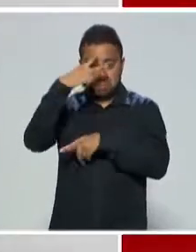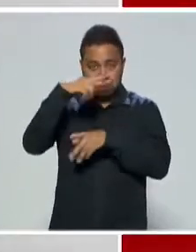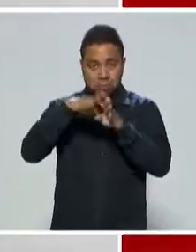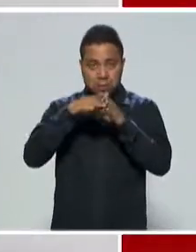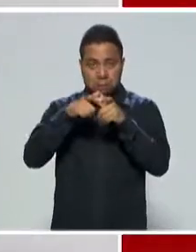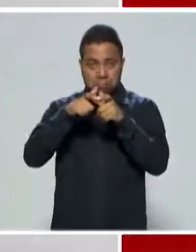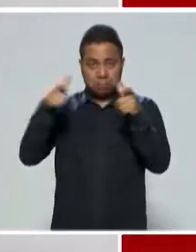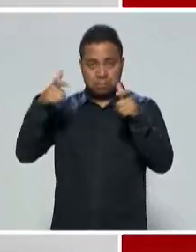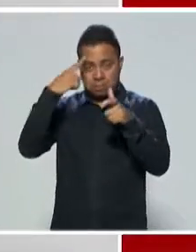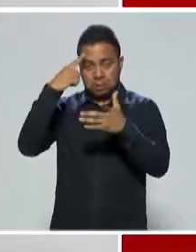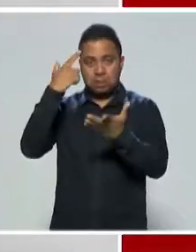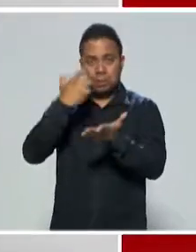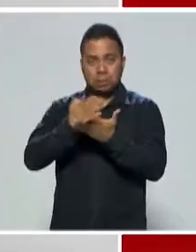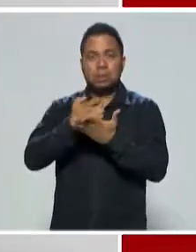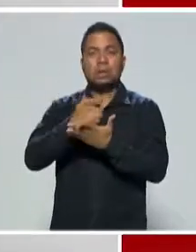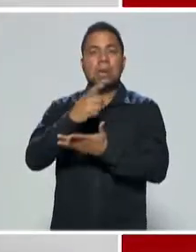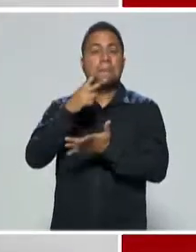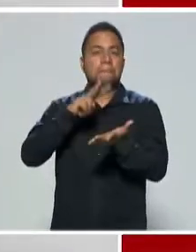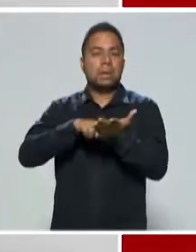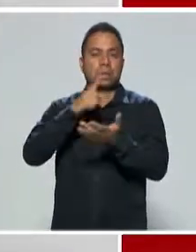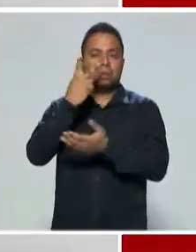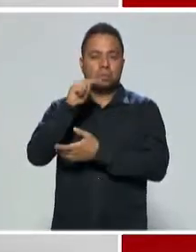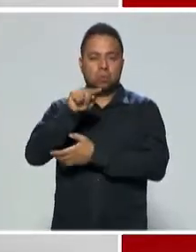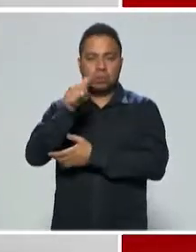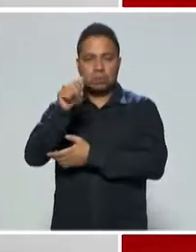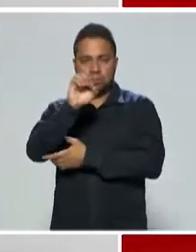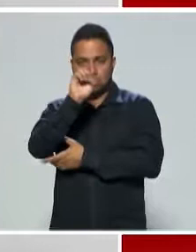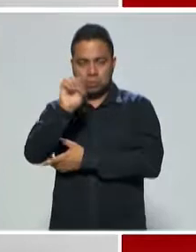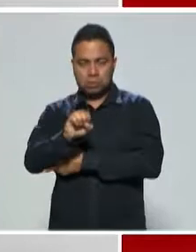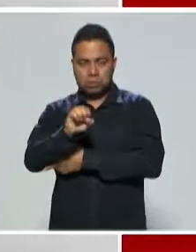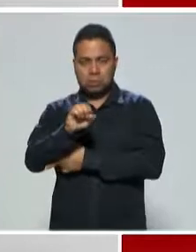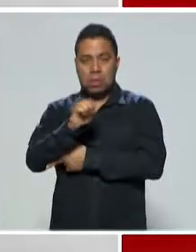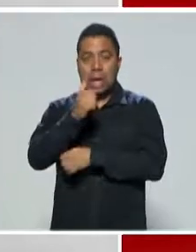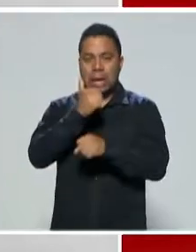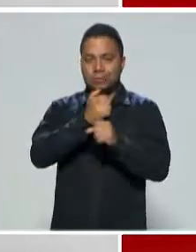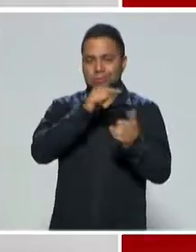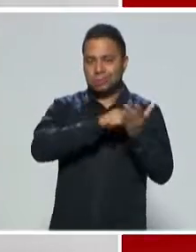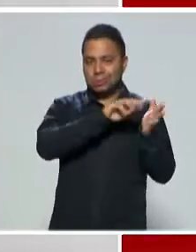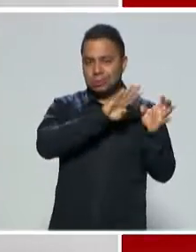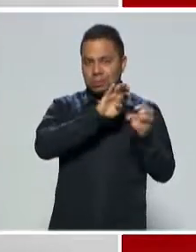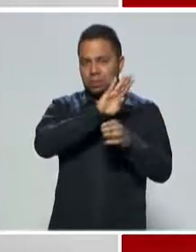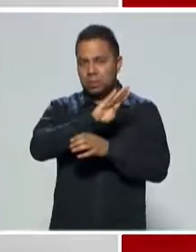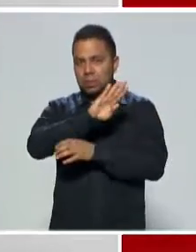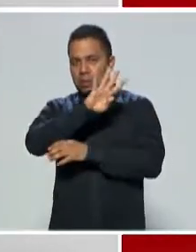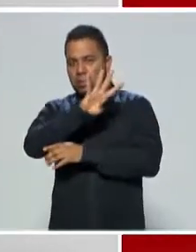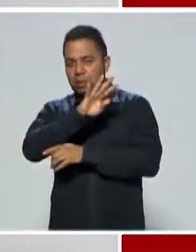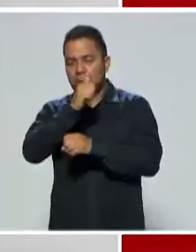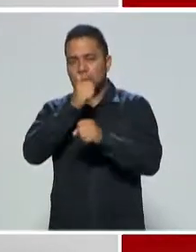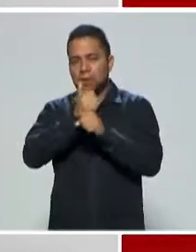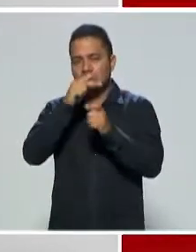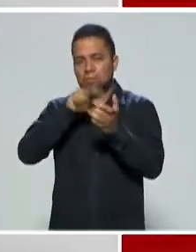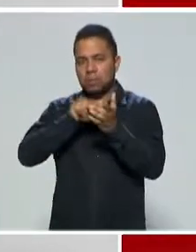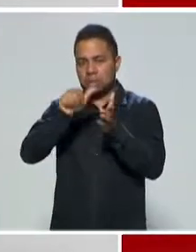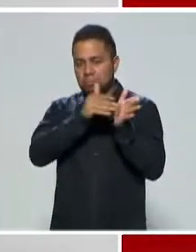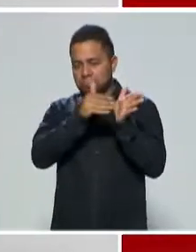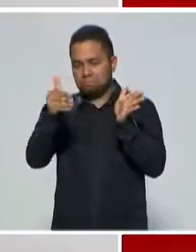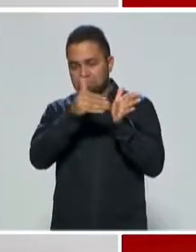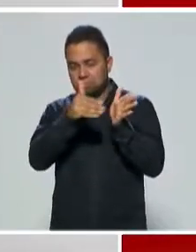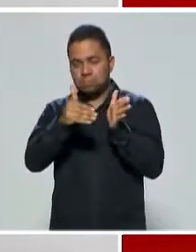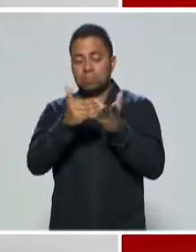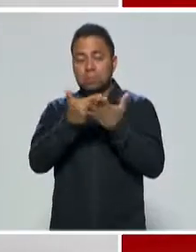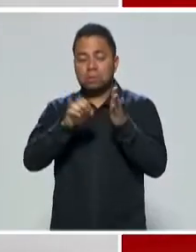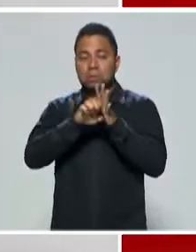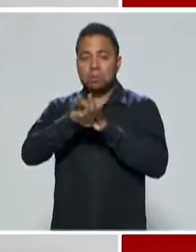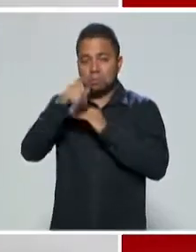crecimiento económico fue de 2.6 por ciento de 1994 a 2016 en tanto